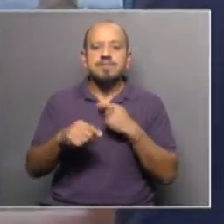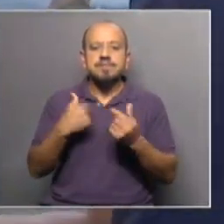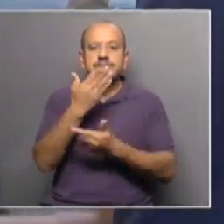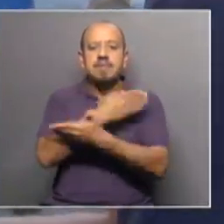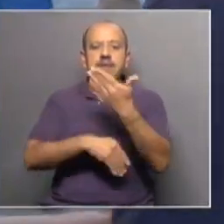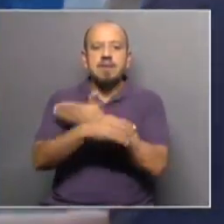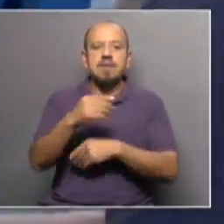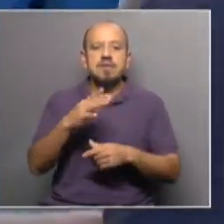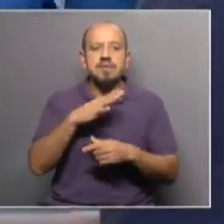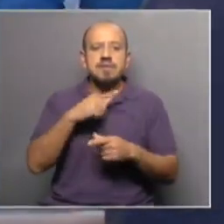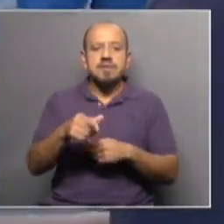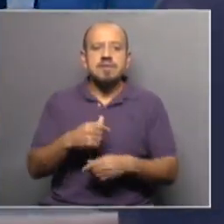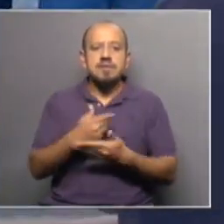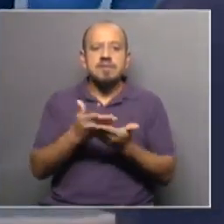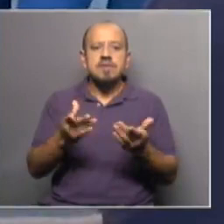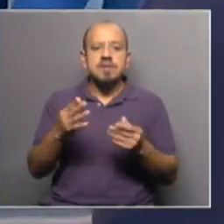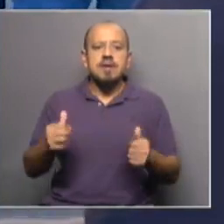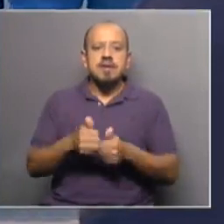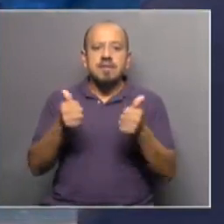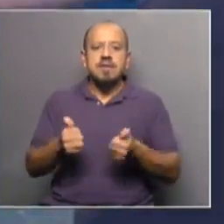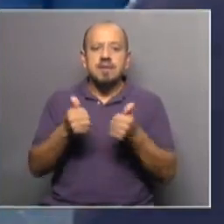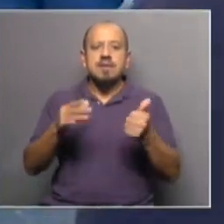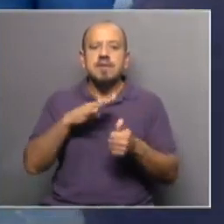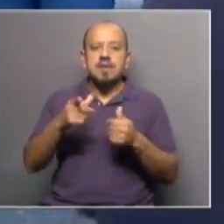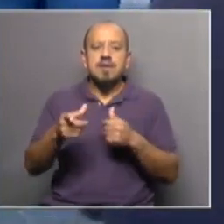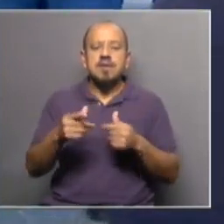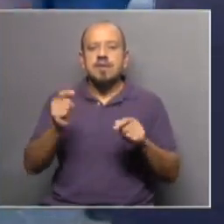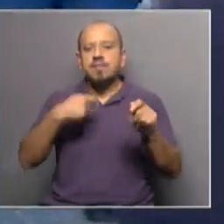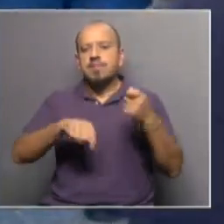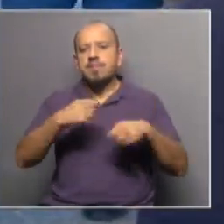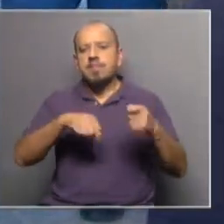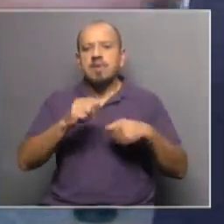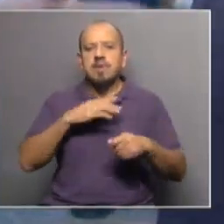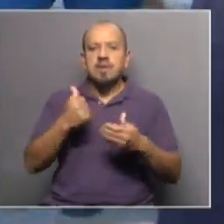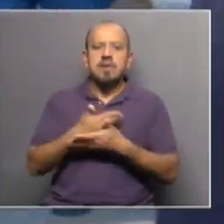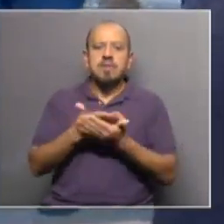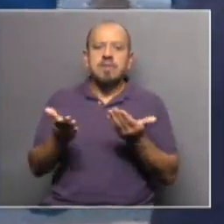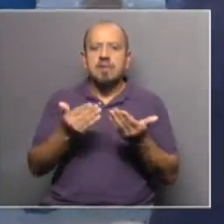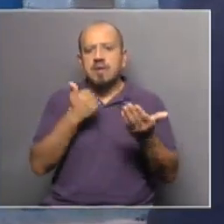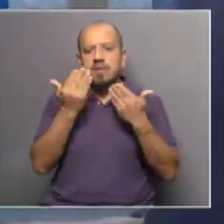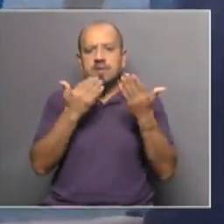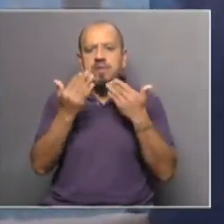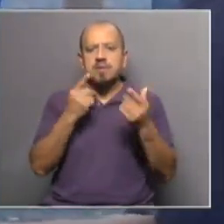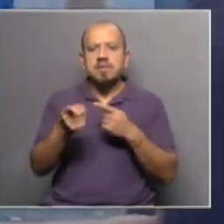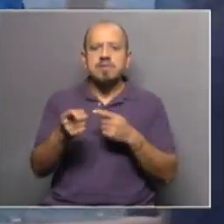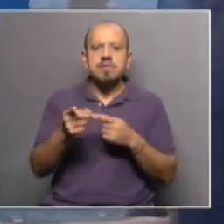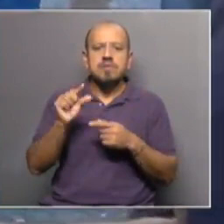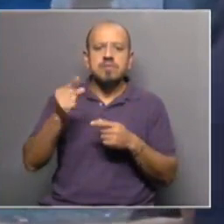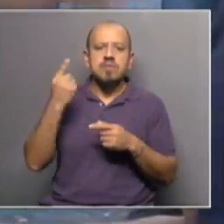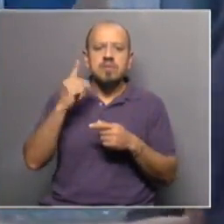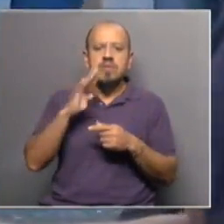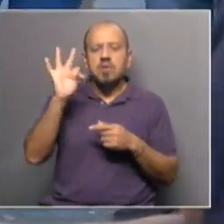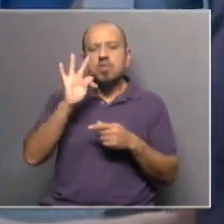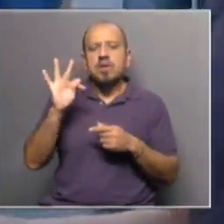discapacidad, de mostrar todas las actividades que hacen. Ahí están con ventas, hay muestras, hay charlas. Hace un ratito hubo un taller muy